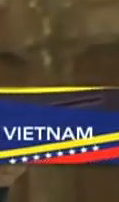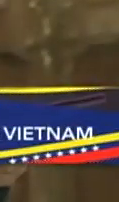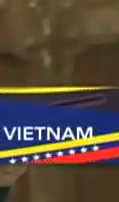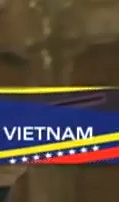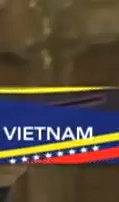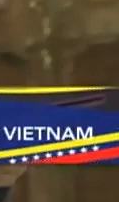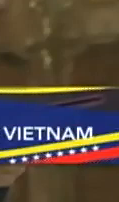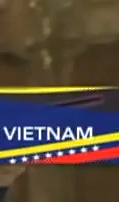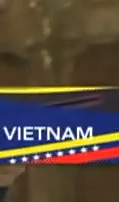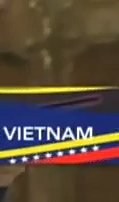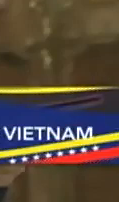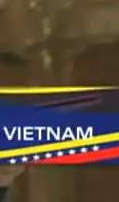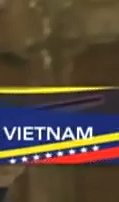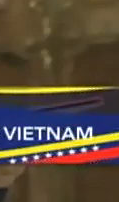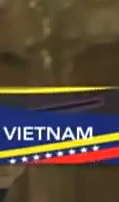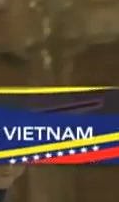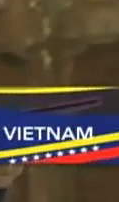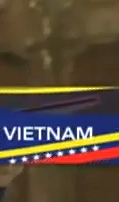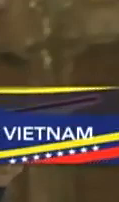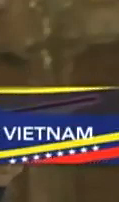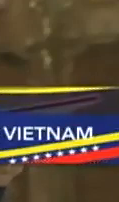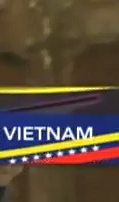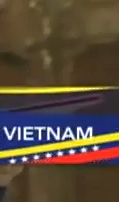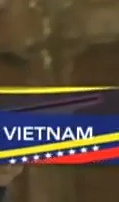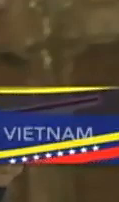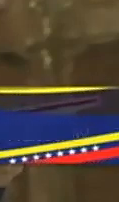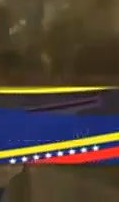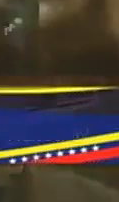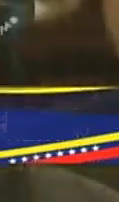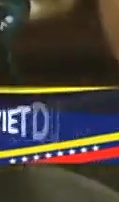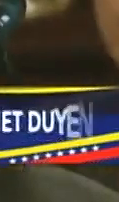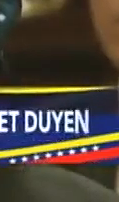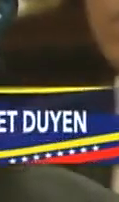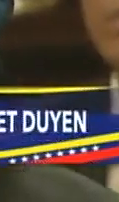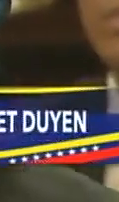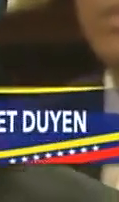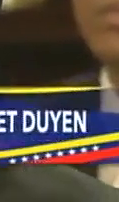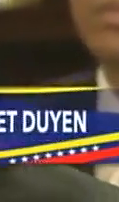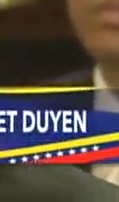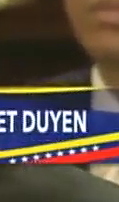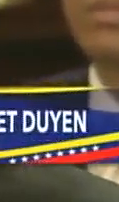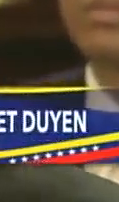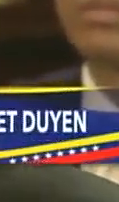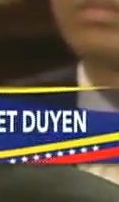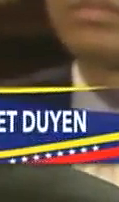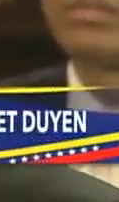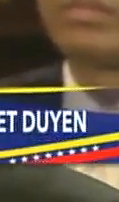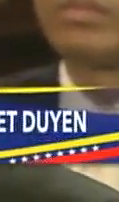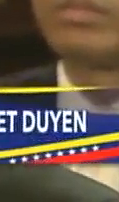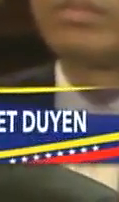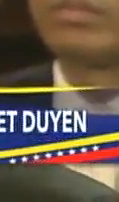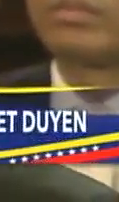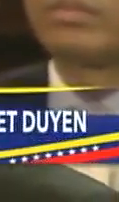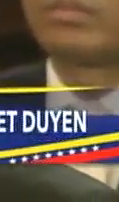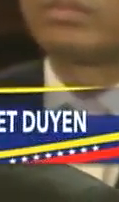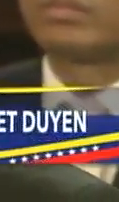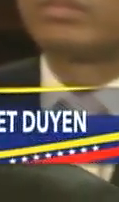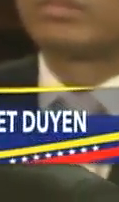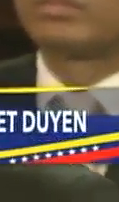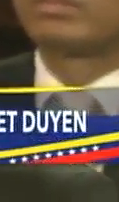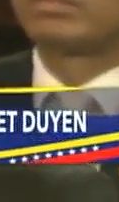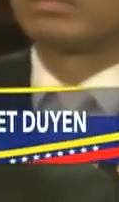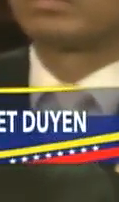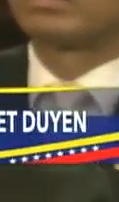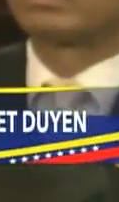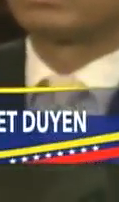apoyarles entre sí en los foros internacionales, en las organizaciones bilaterales,